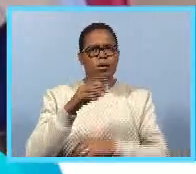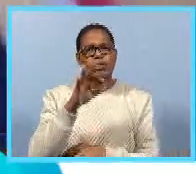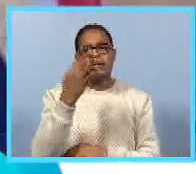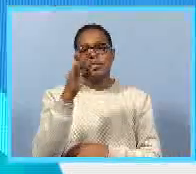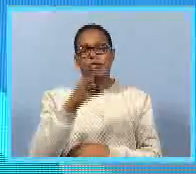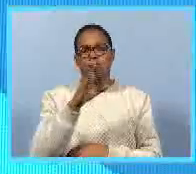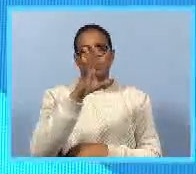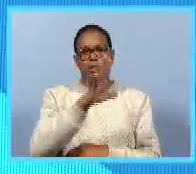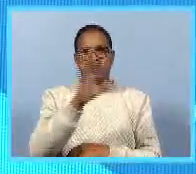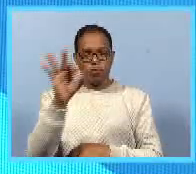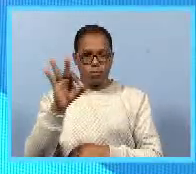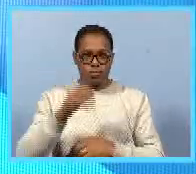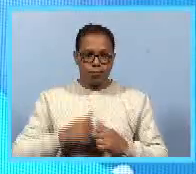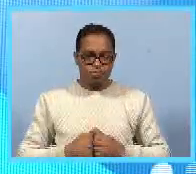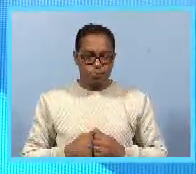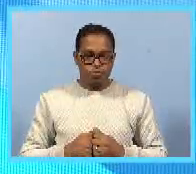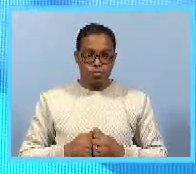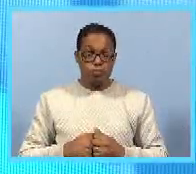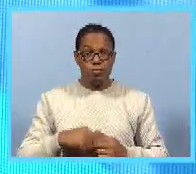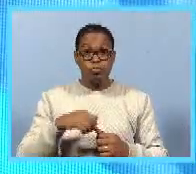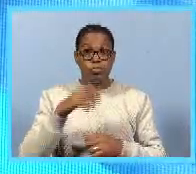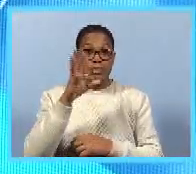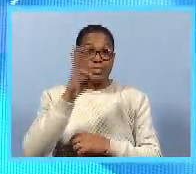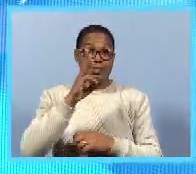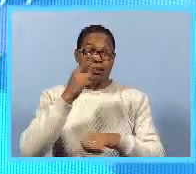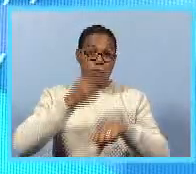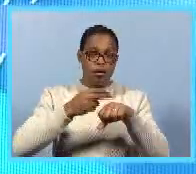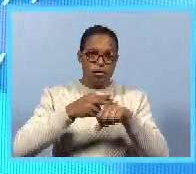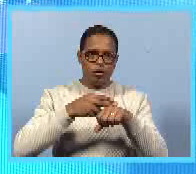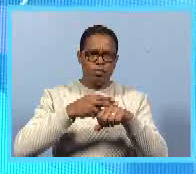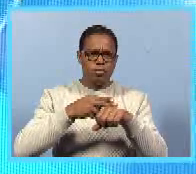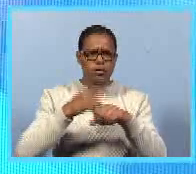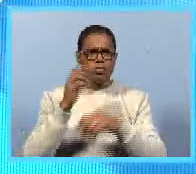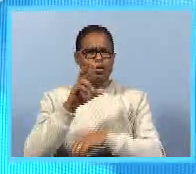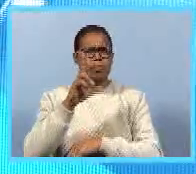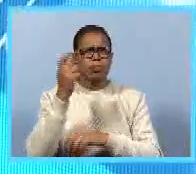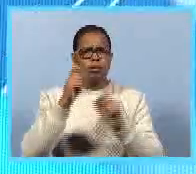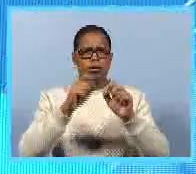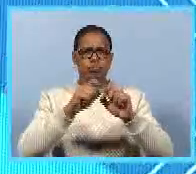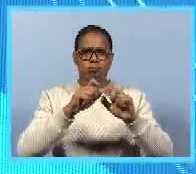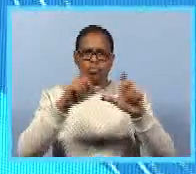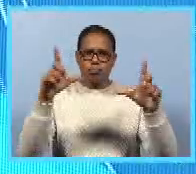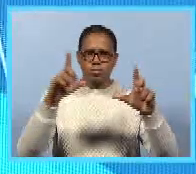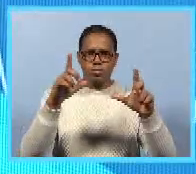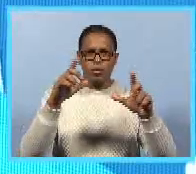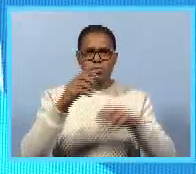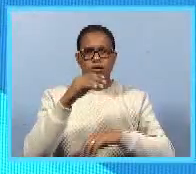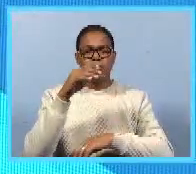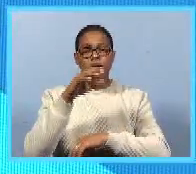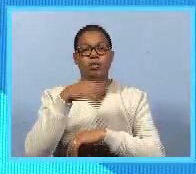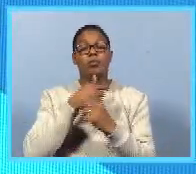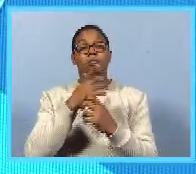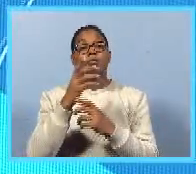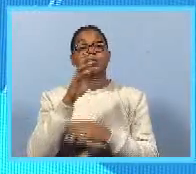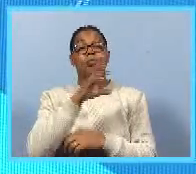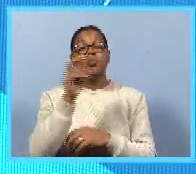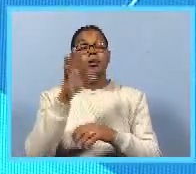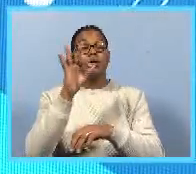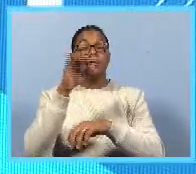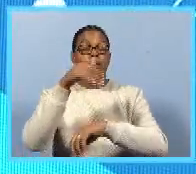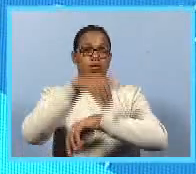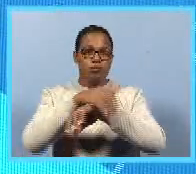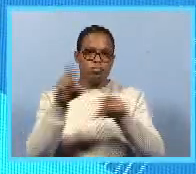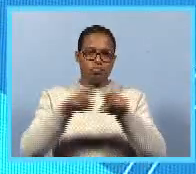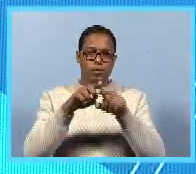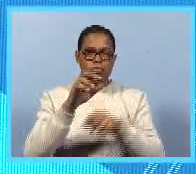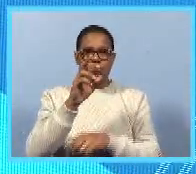1959. Más detalles, recuerde que a las 6 de la tarde tendremos nuestra tercera emisión y la emisión estelar de Central de Noticias a las 9 de la noche